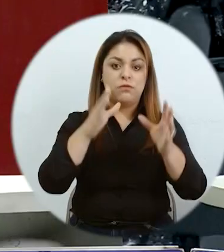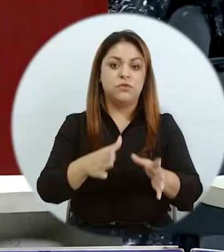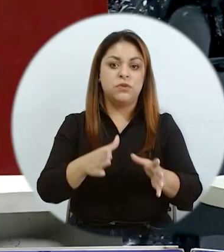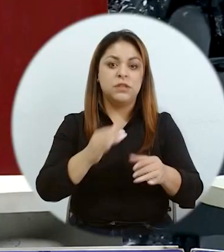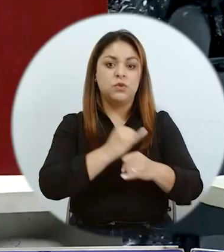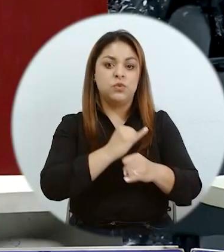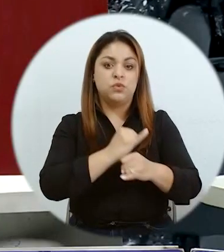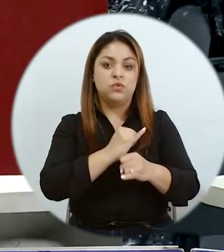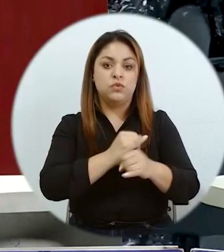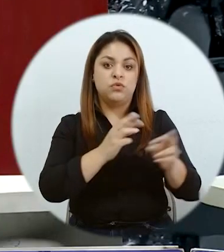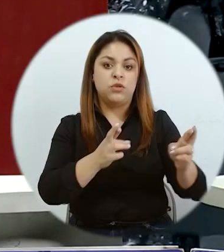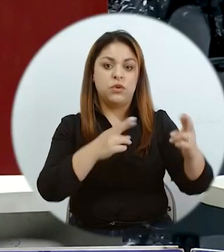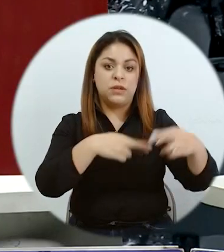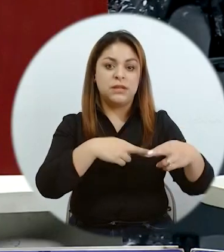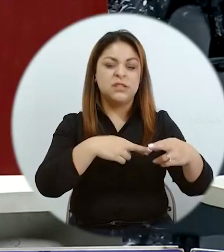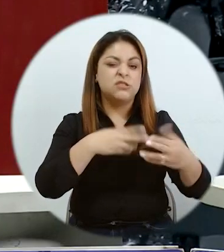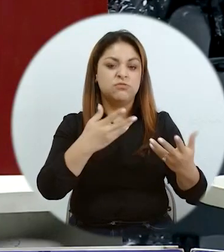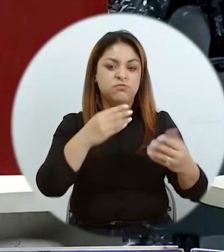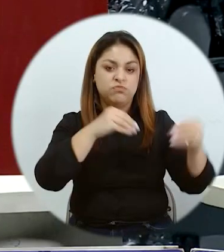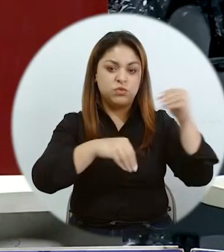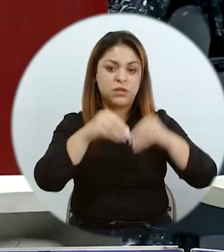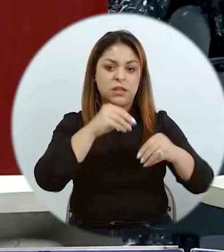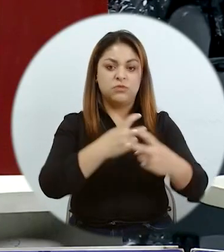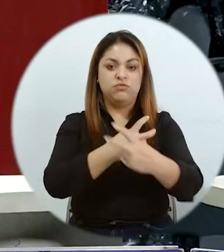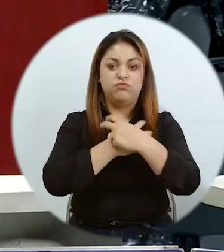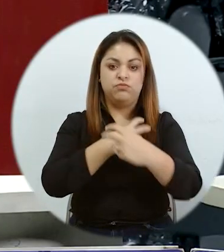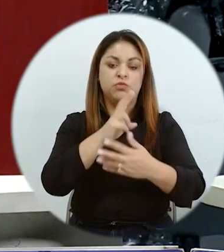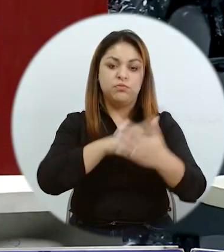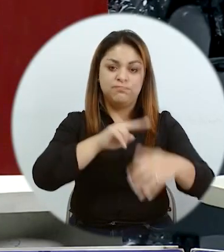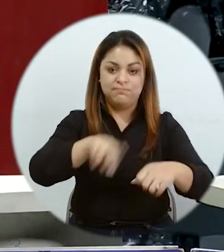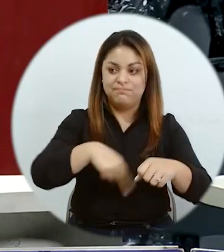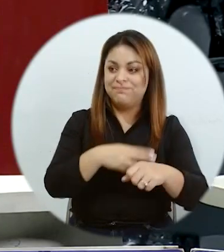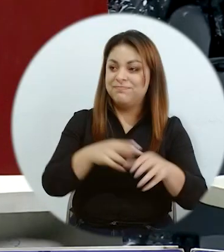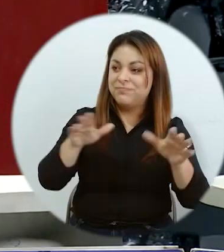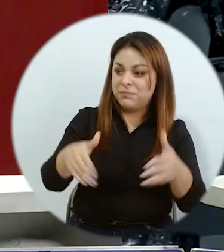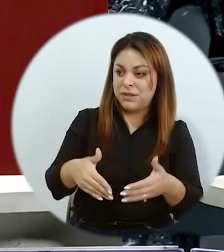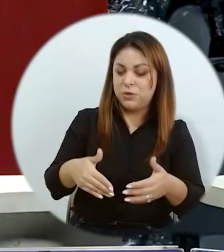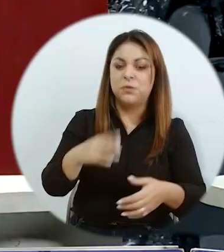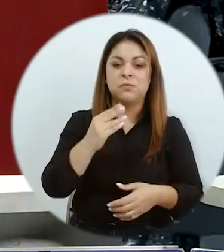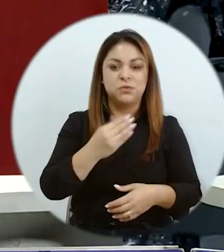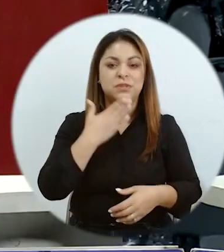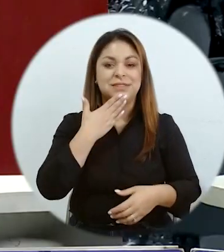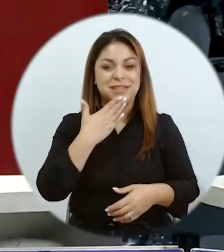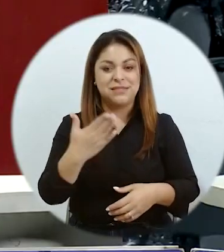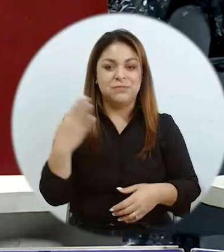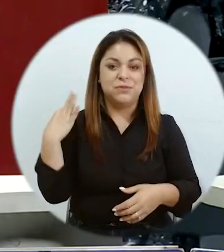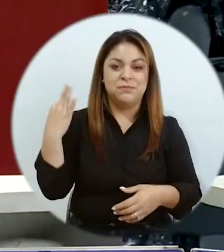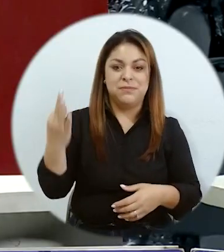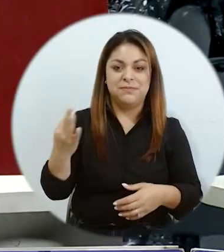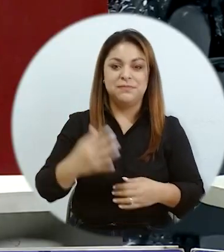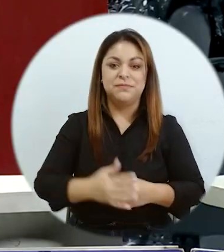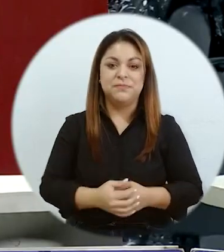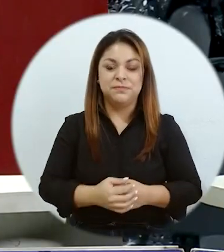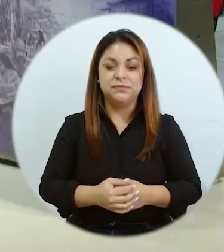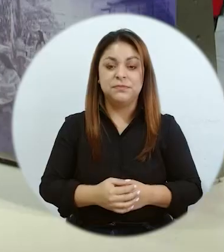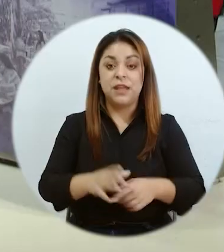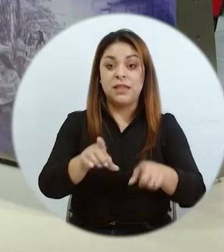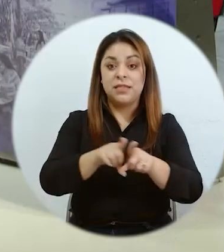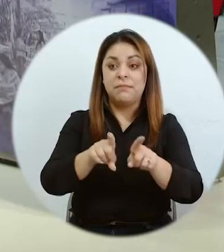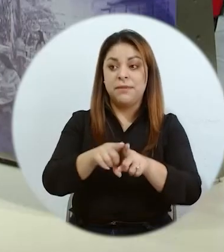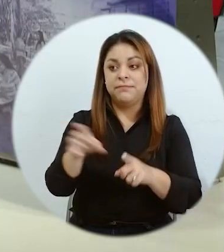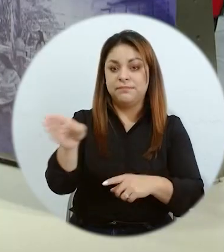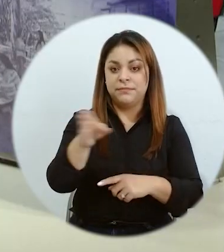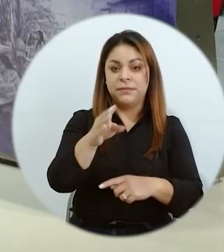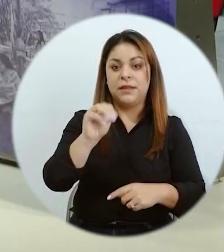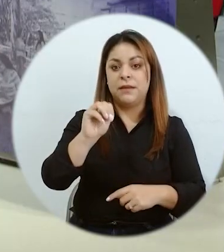en Estudios en Sustancias Tóxicas, IRET, de la Universidad Nacional. Bienvenida a Una Mirada. Muchas gracias por la invitación. Y también nos